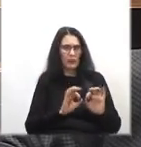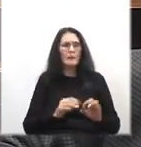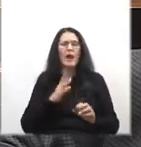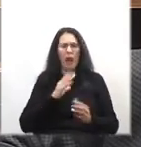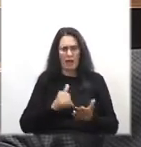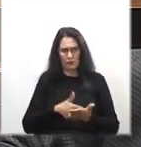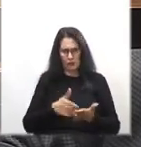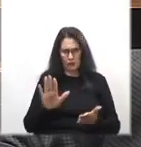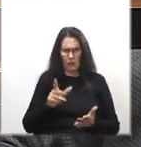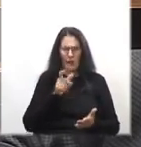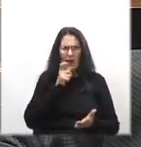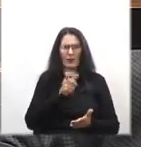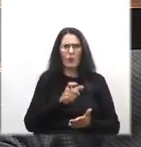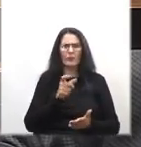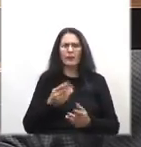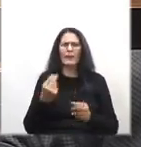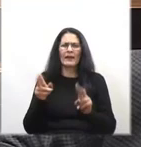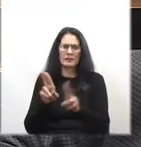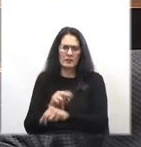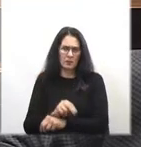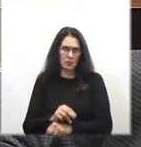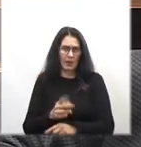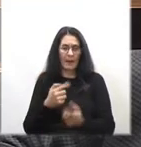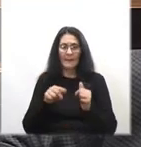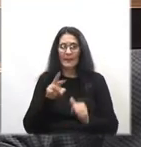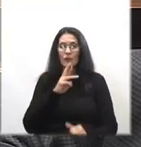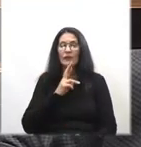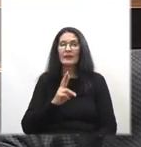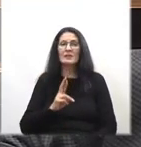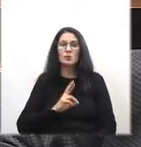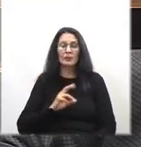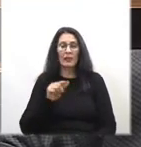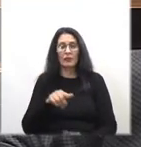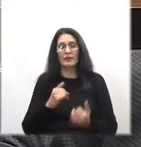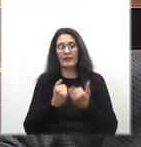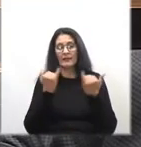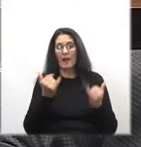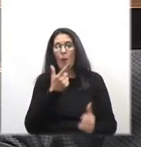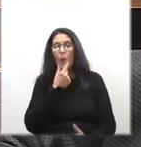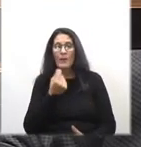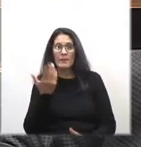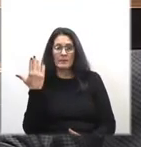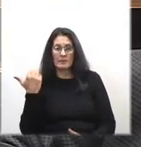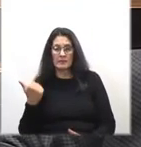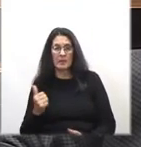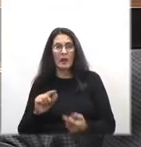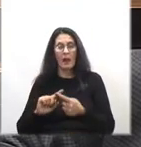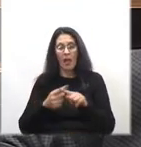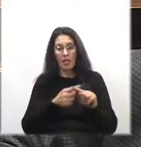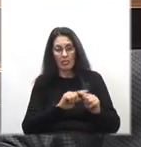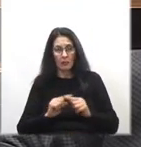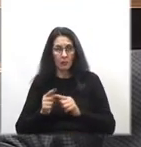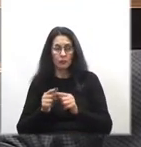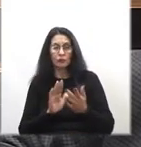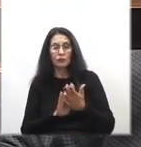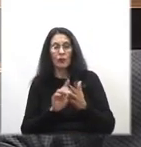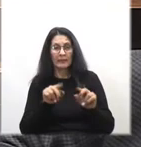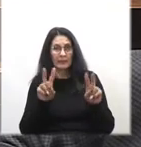del Interior. Pero lo que quiero decir es que con el resultado de la sesión del jueves, la discusión sobre el